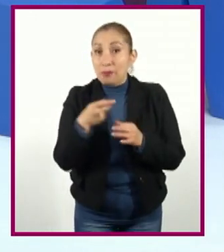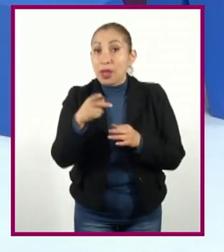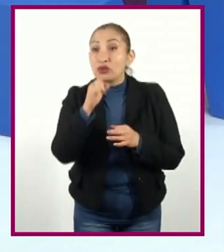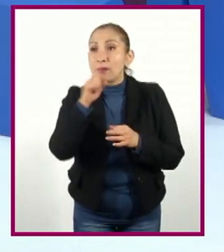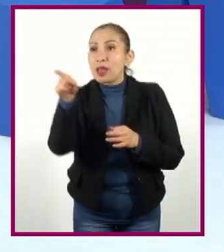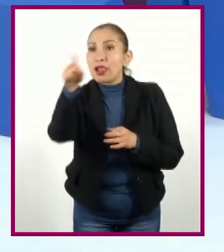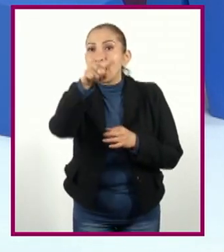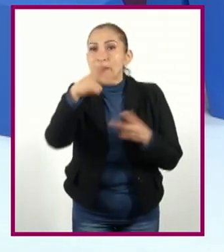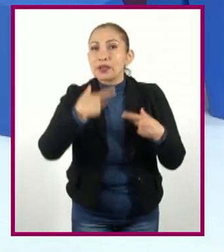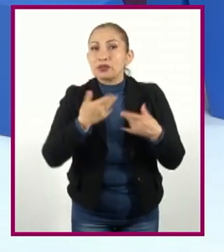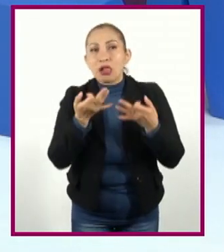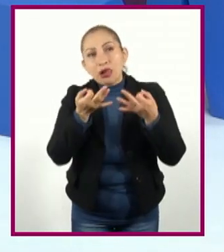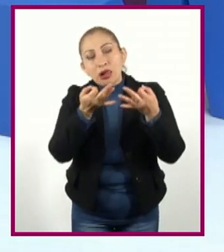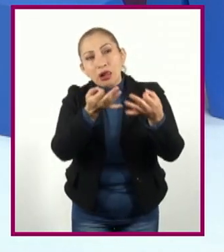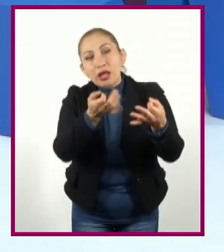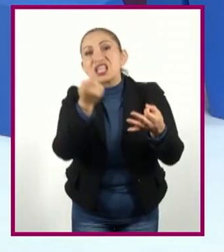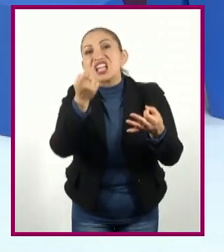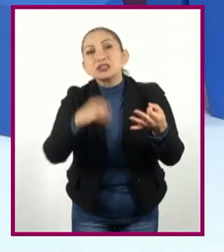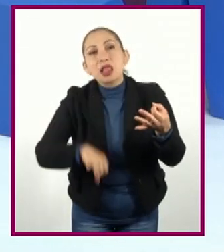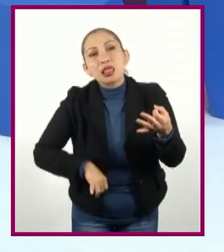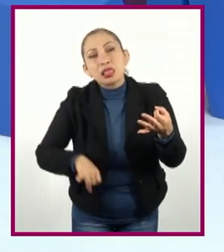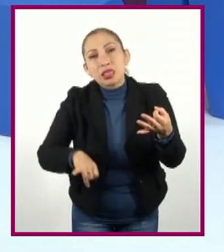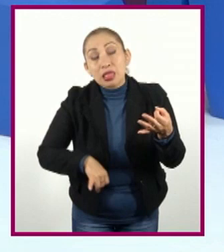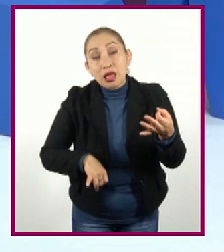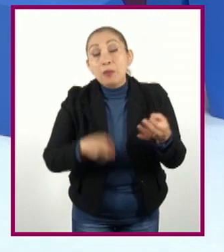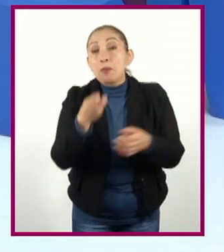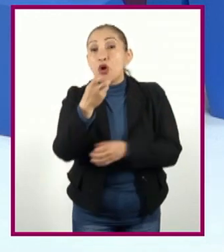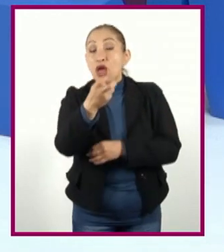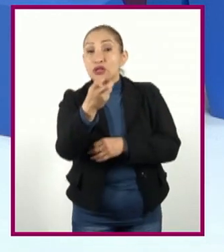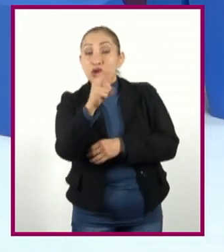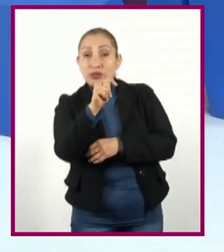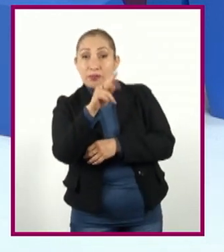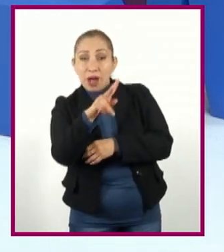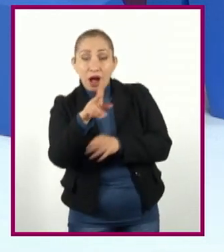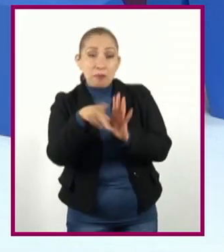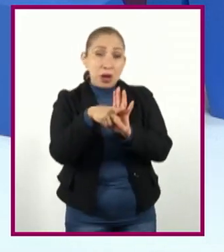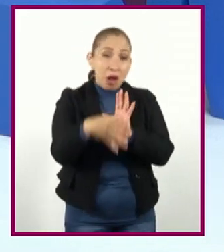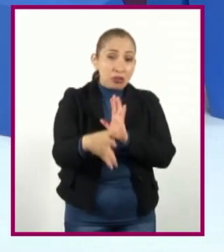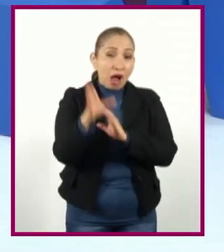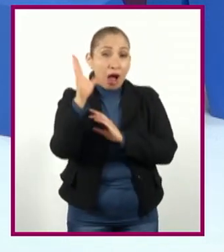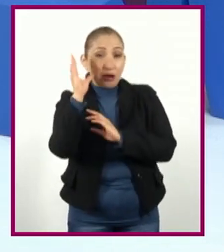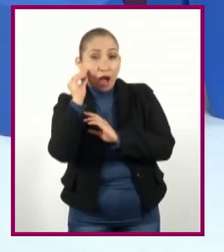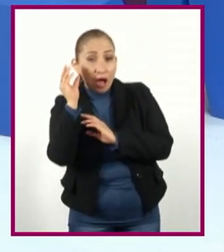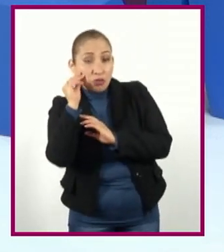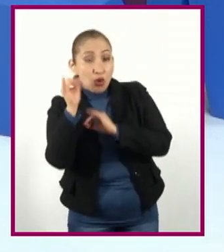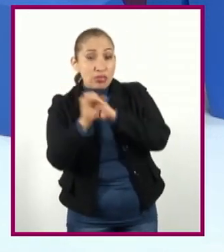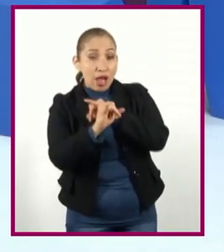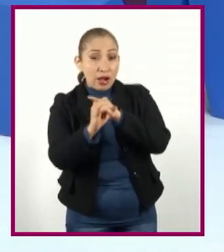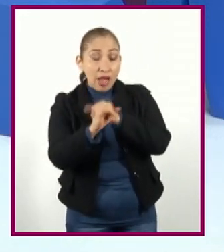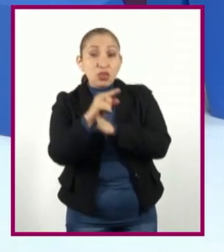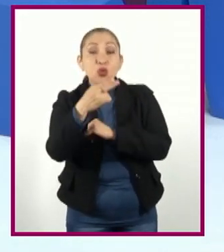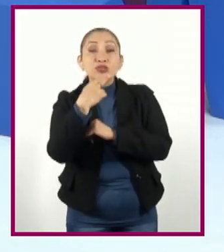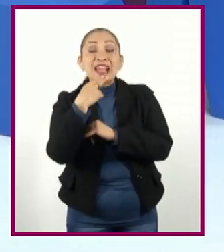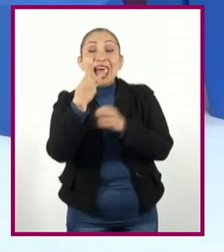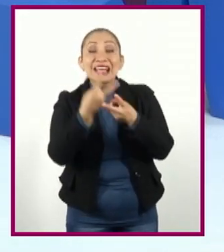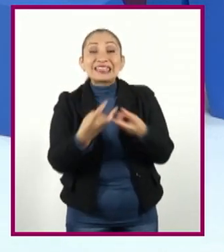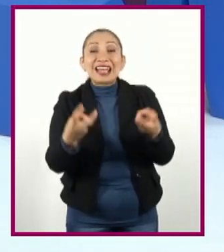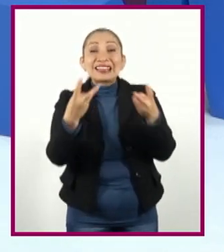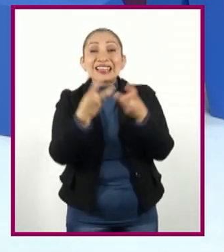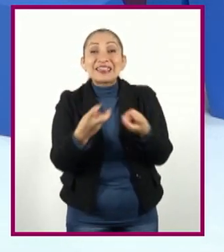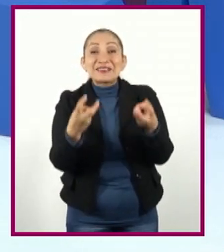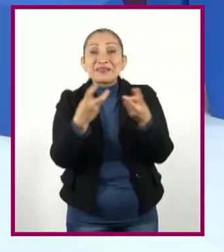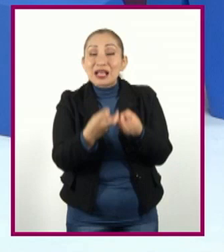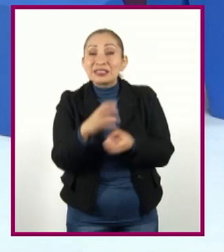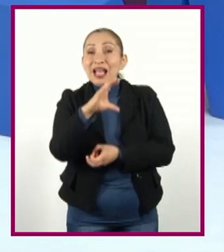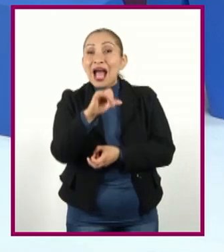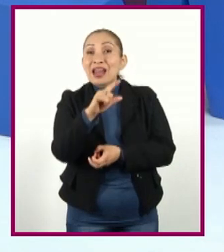de su lector. Por lo tanto, los medios de comunicación utilizan adjetivos calificativos y frases